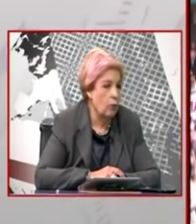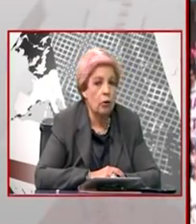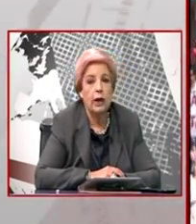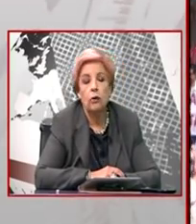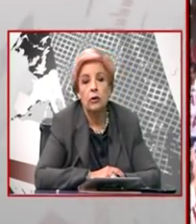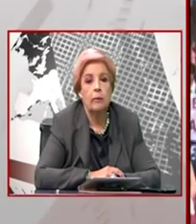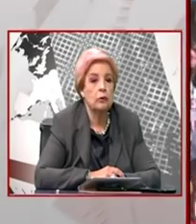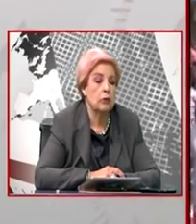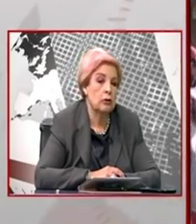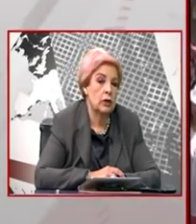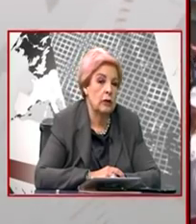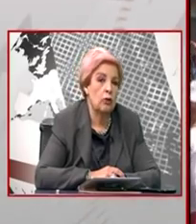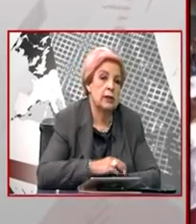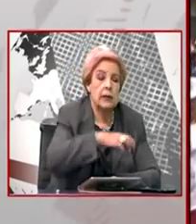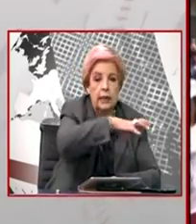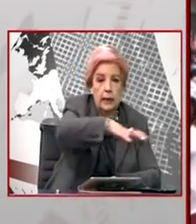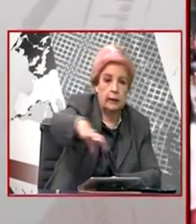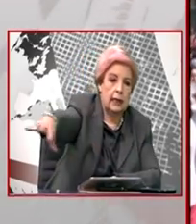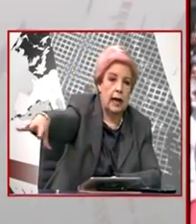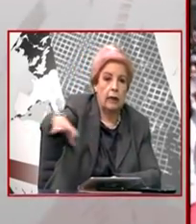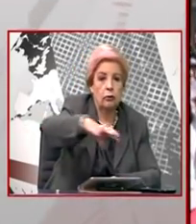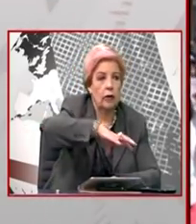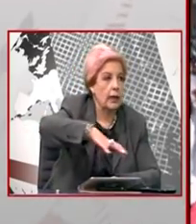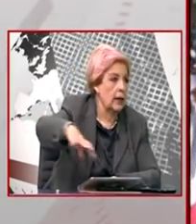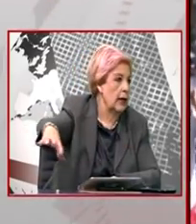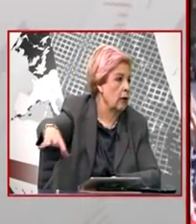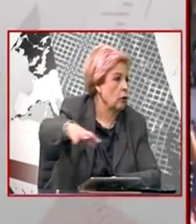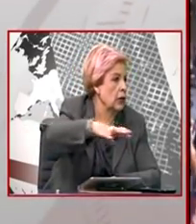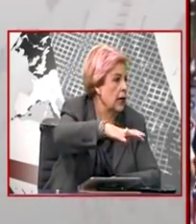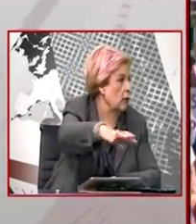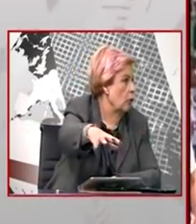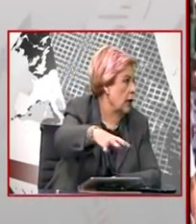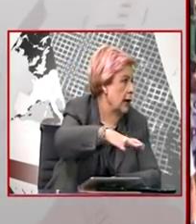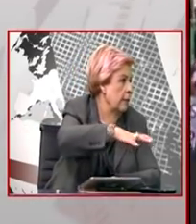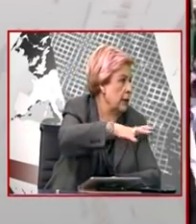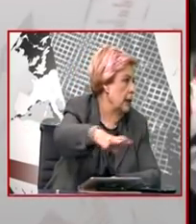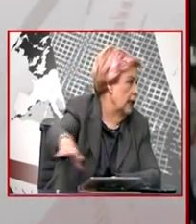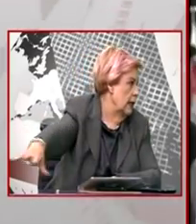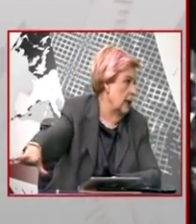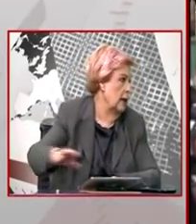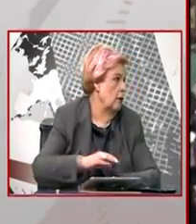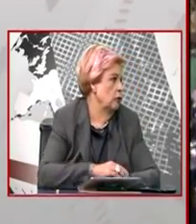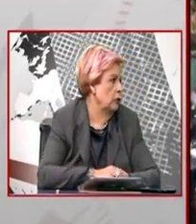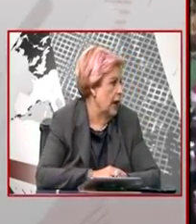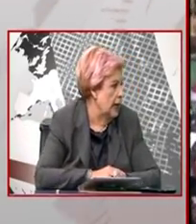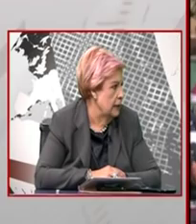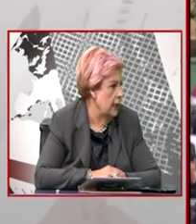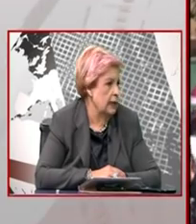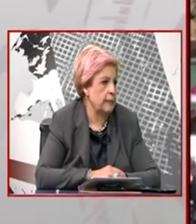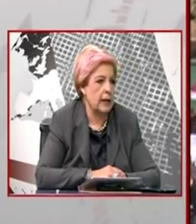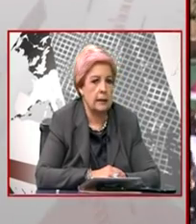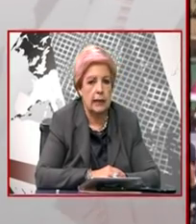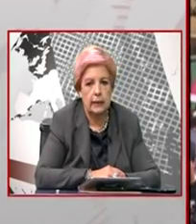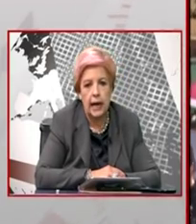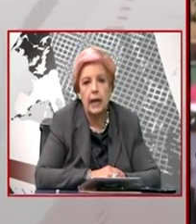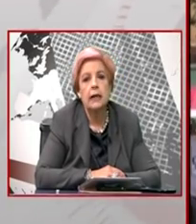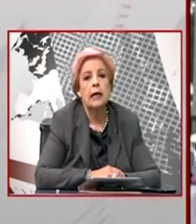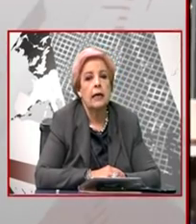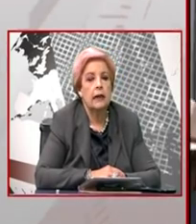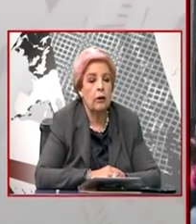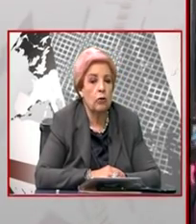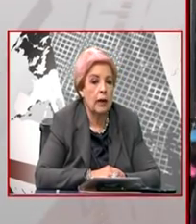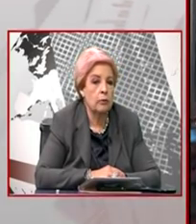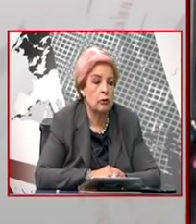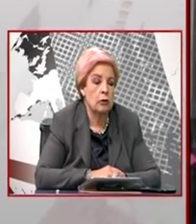pantano recordamos los señores tirados ahí de la coordinadora mitad de los trenes de las vías del tren